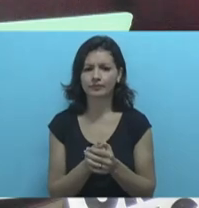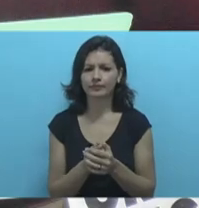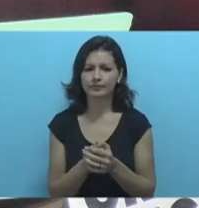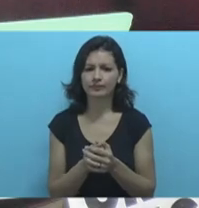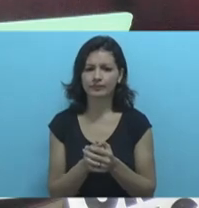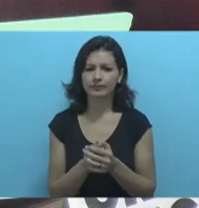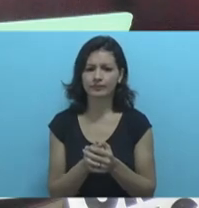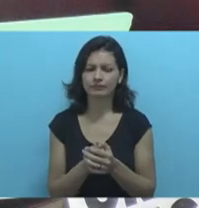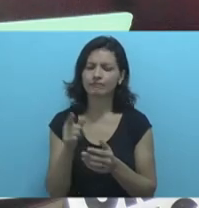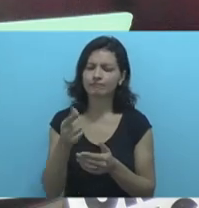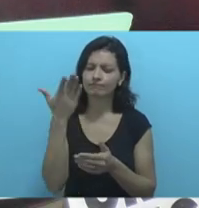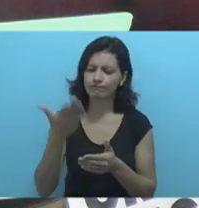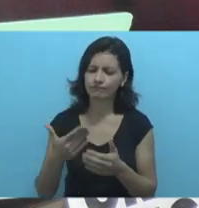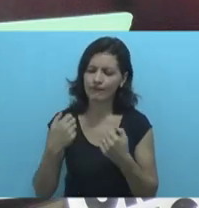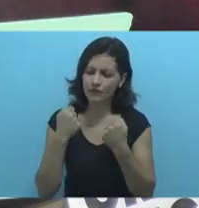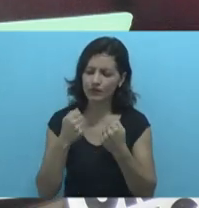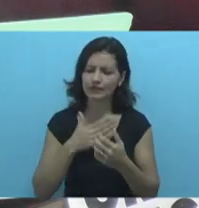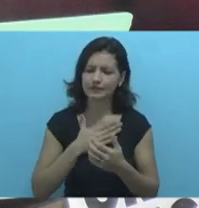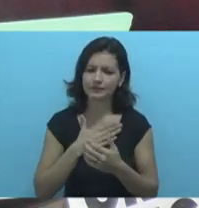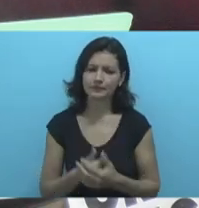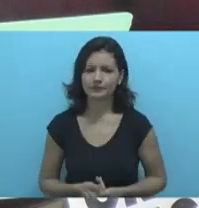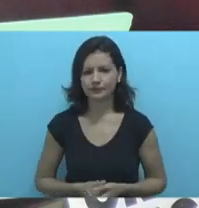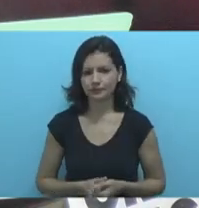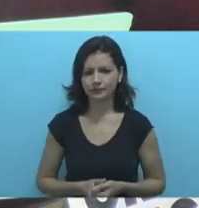Qué ejemplo, qué fortaleza, Dios mío.